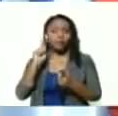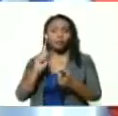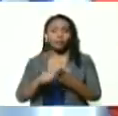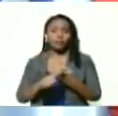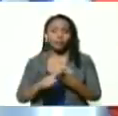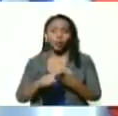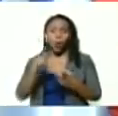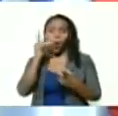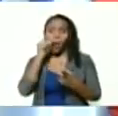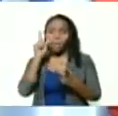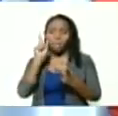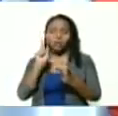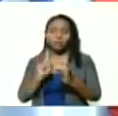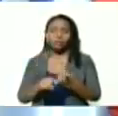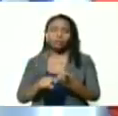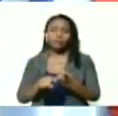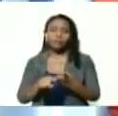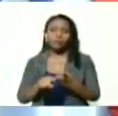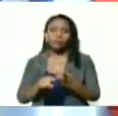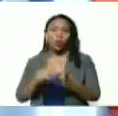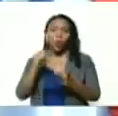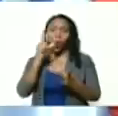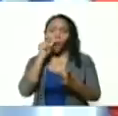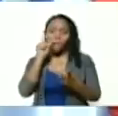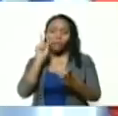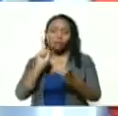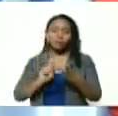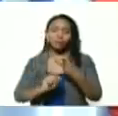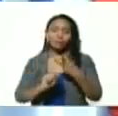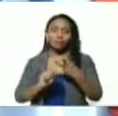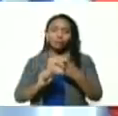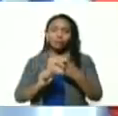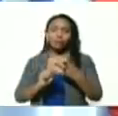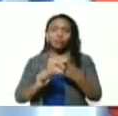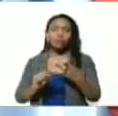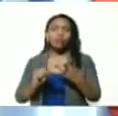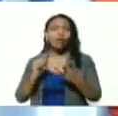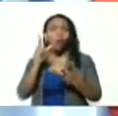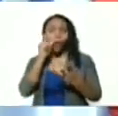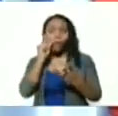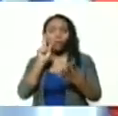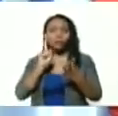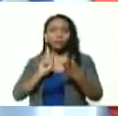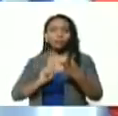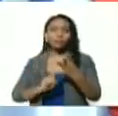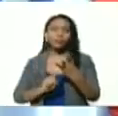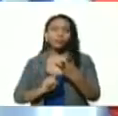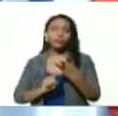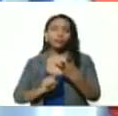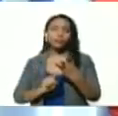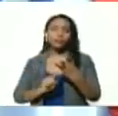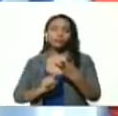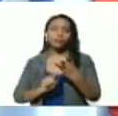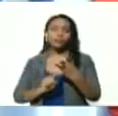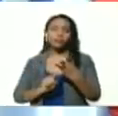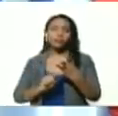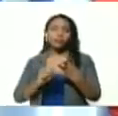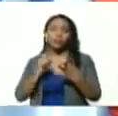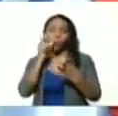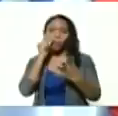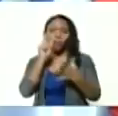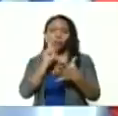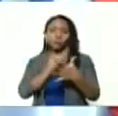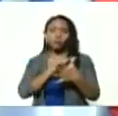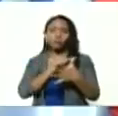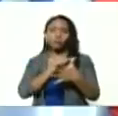Edinson Pérez, Winker Suárez, Reinaldo Sivira, Abraham